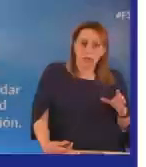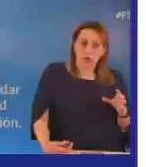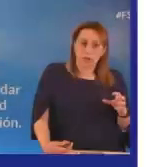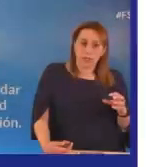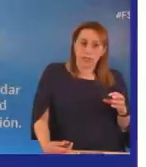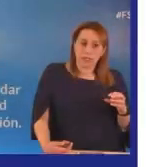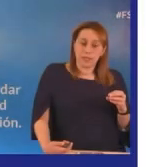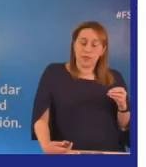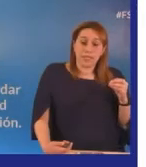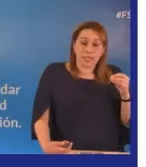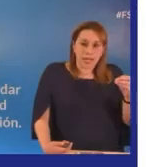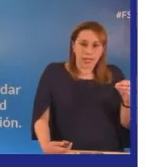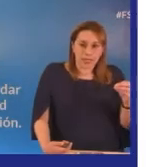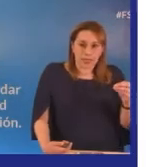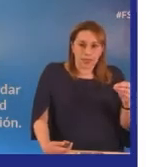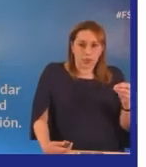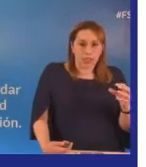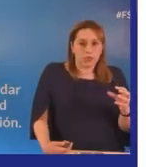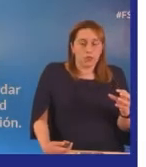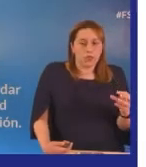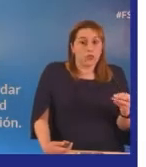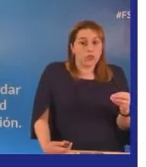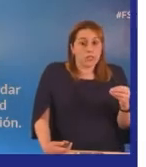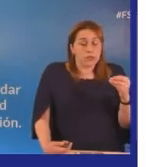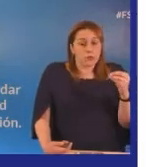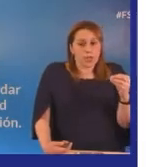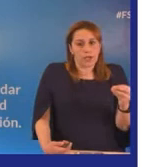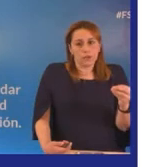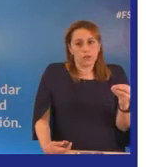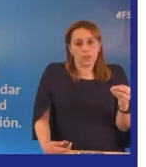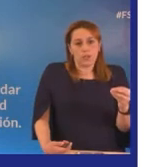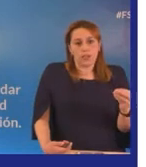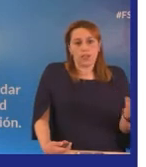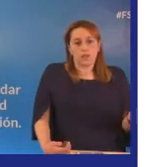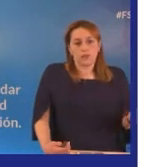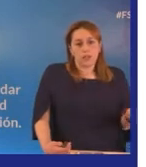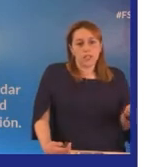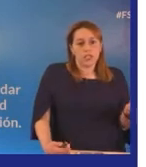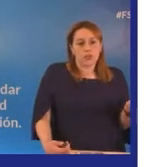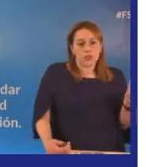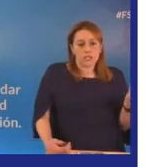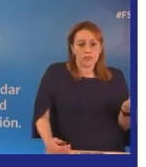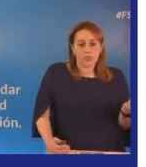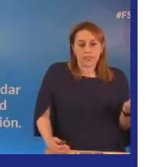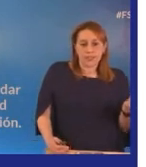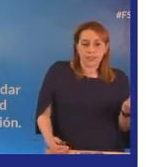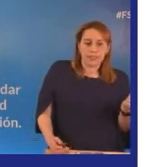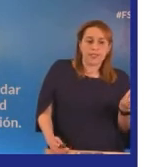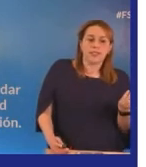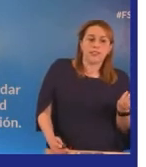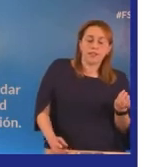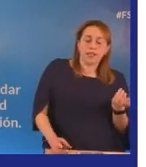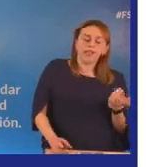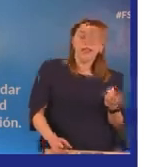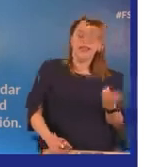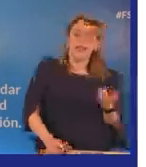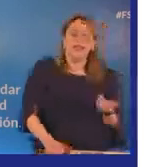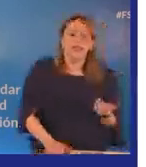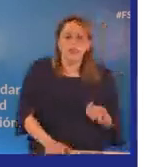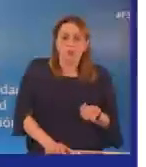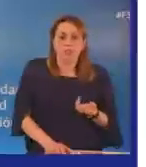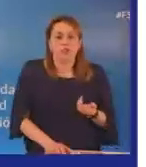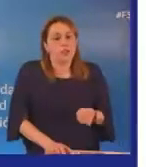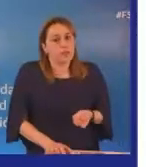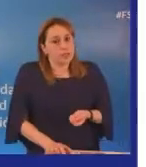moderada, no deben ser demasiadas porque son sobreestimularlos y en algunos de ellos no es tan fácil identificar